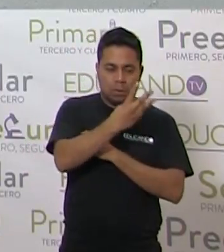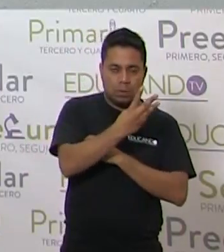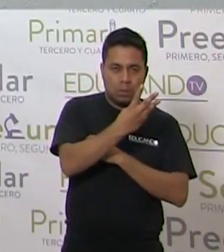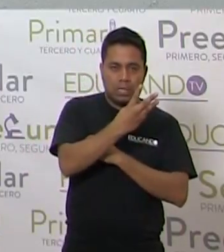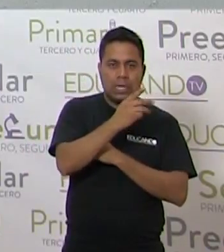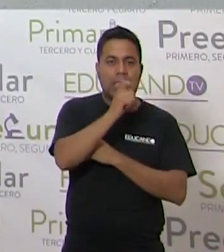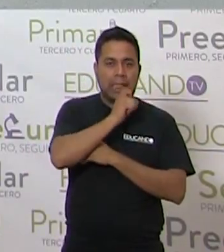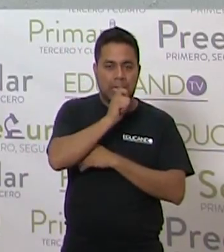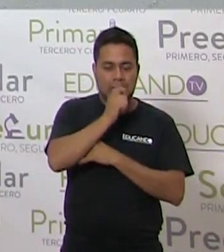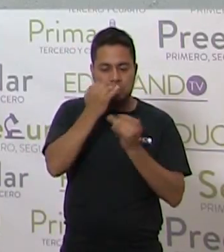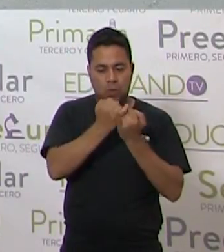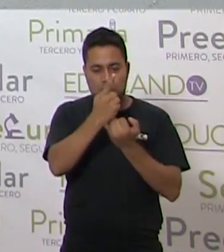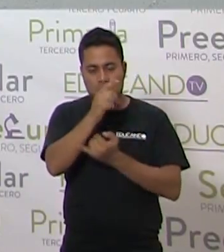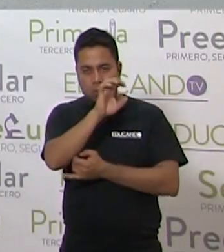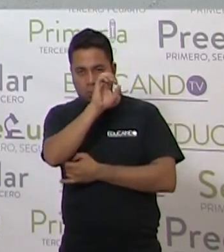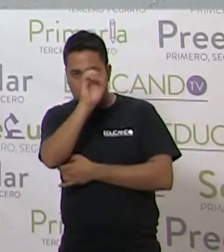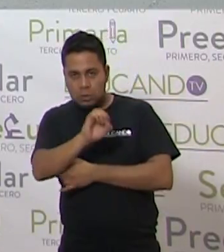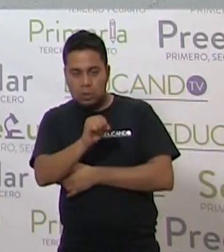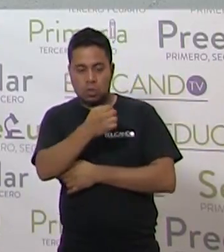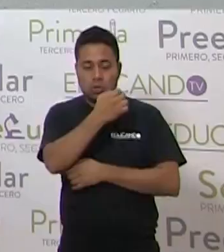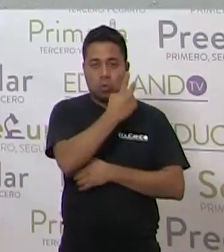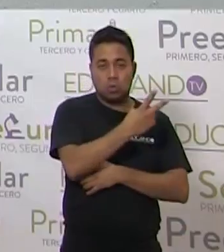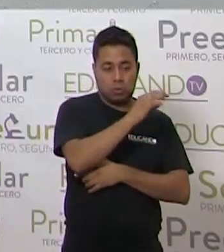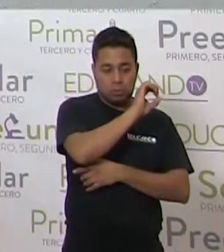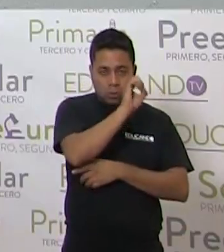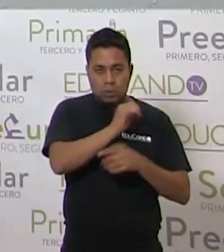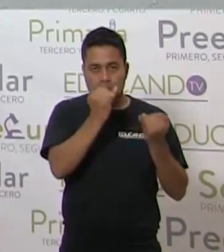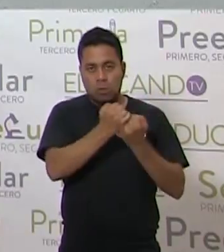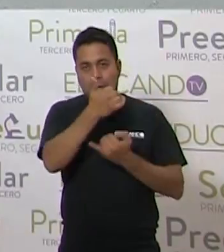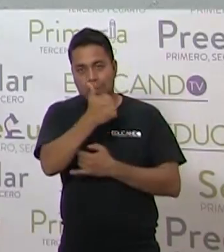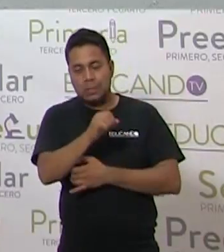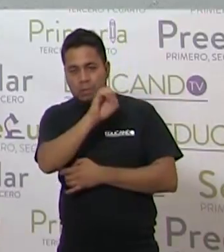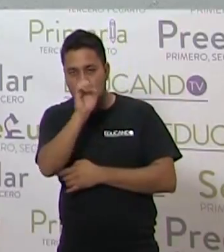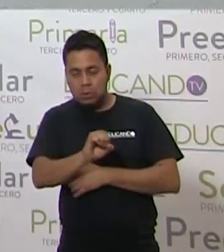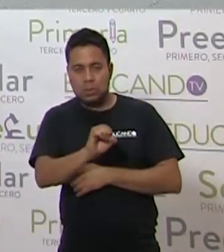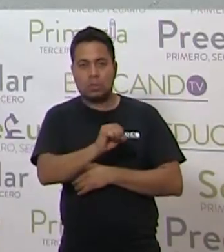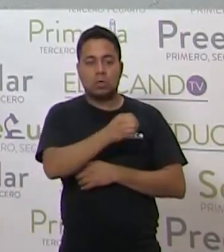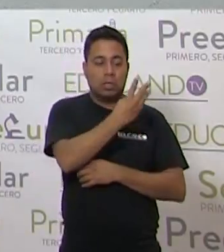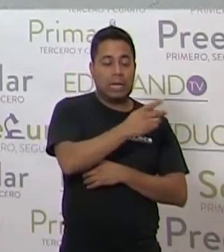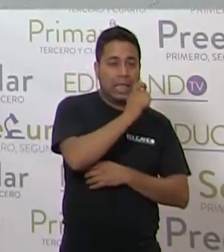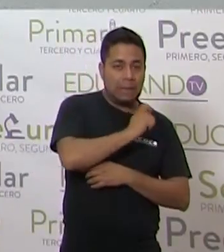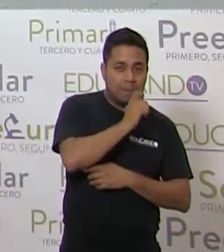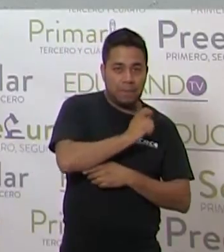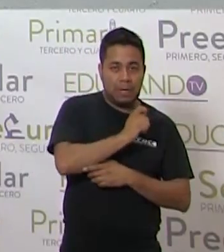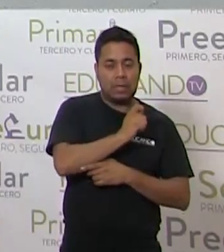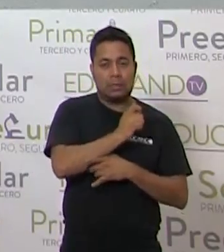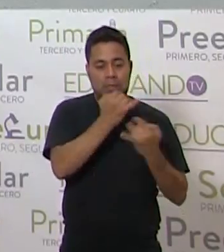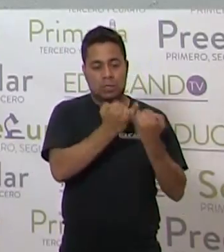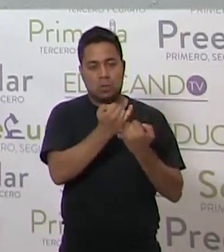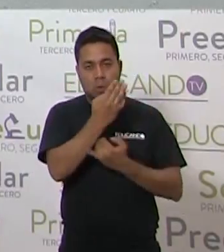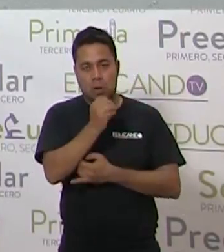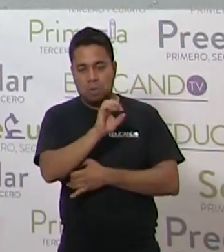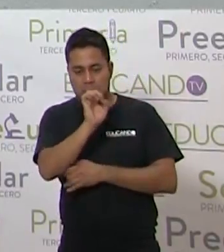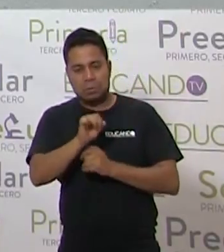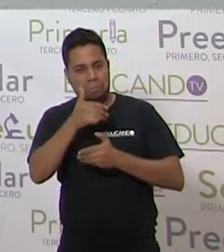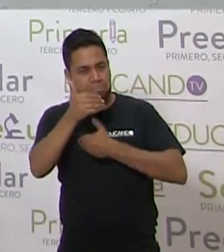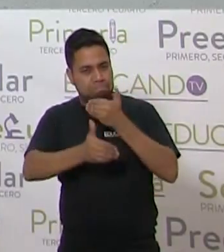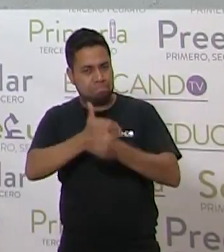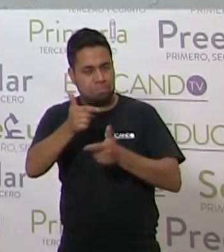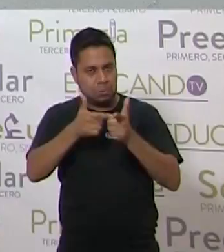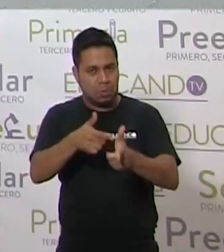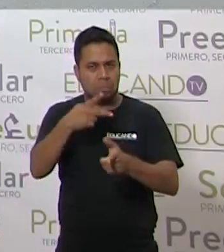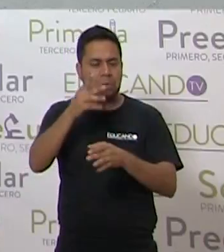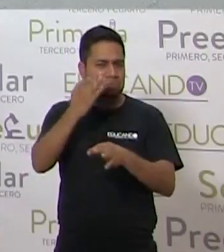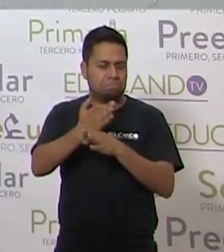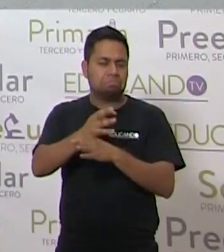1% 2% Serían seis paletas 3% serían nueve paletas y así sucesivamente pues vamos a hacer los los